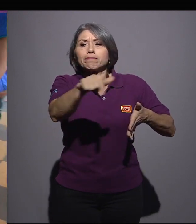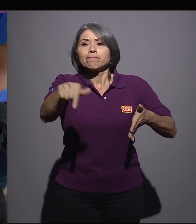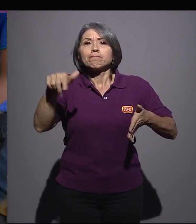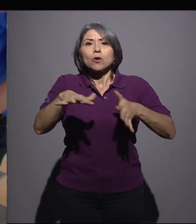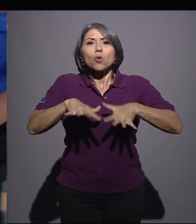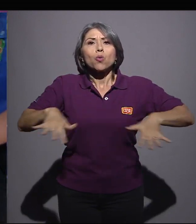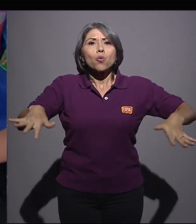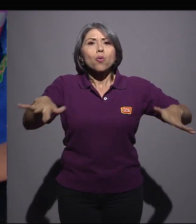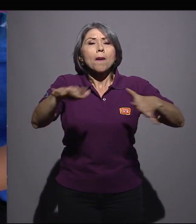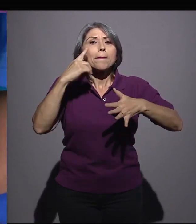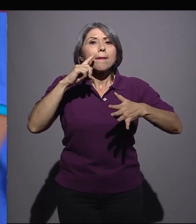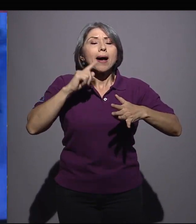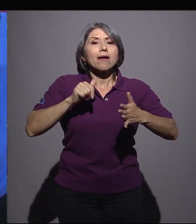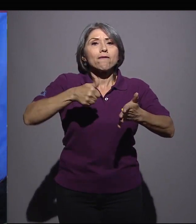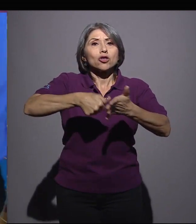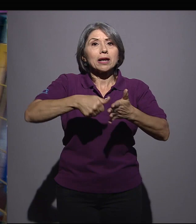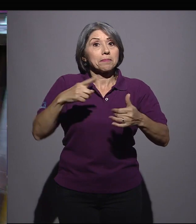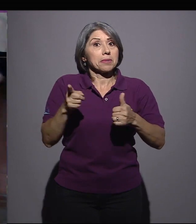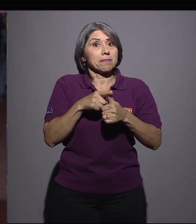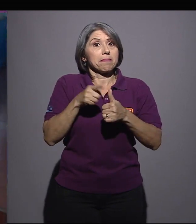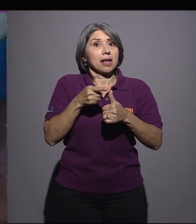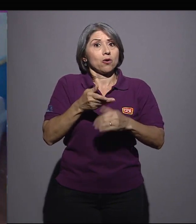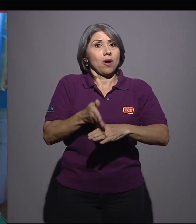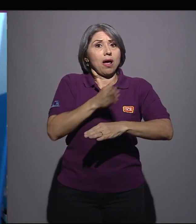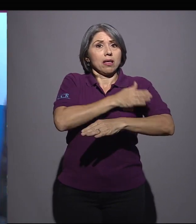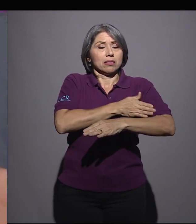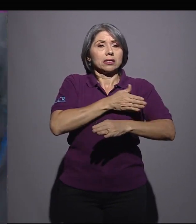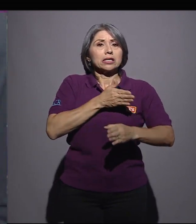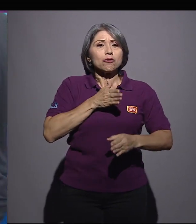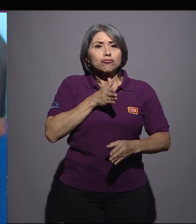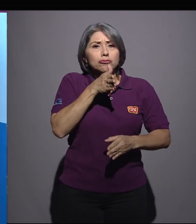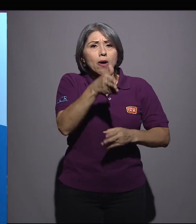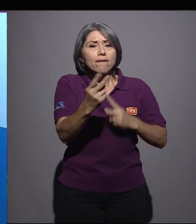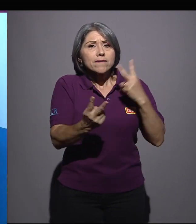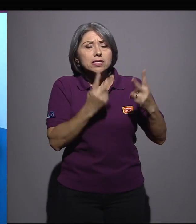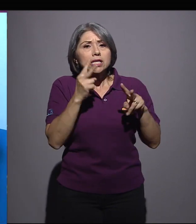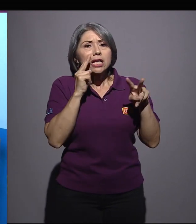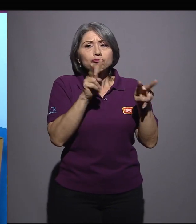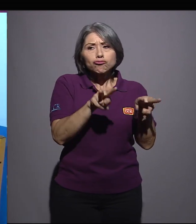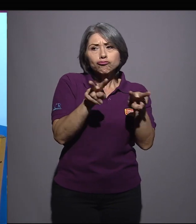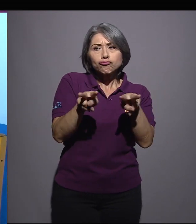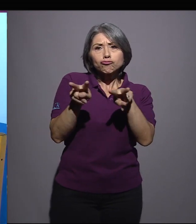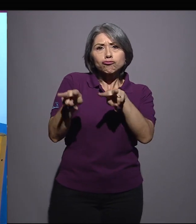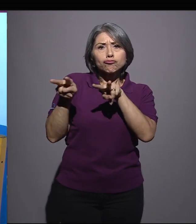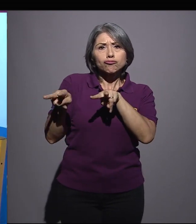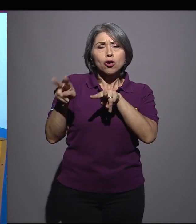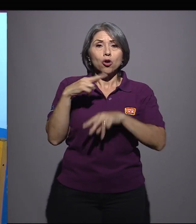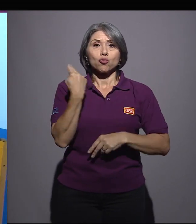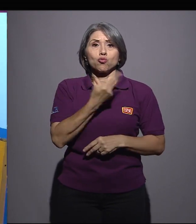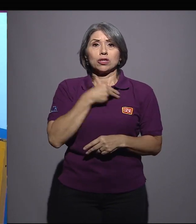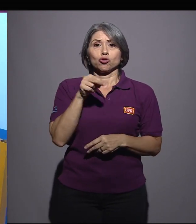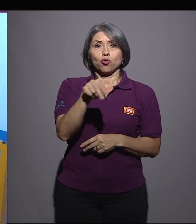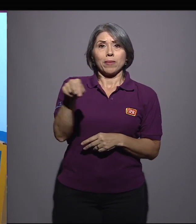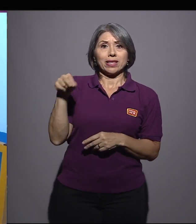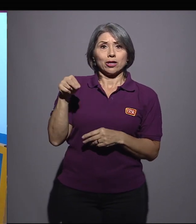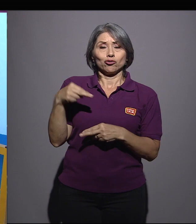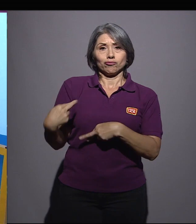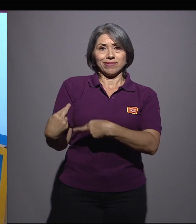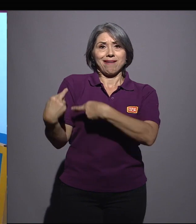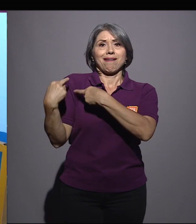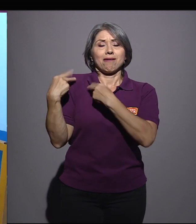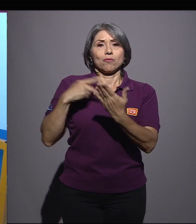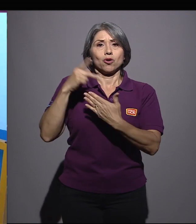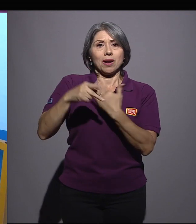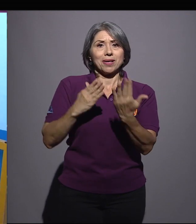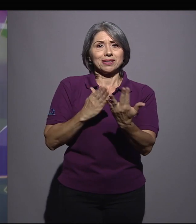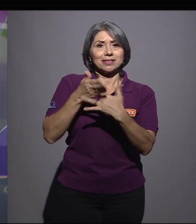a la verificación del centro, los compañeros de nosotros, de los que tienen a cargo el programa de accesibilidad, igual los